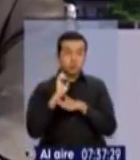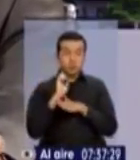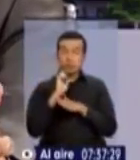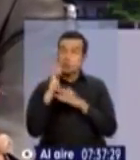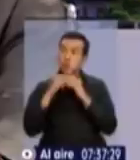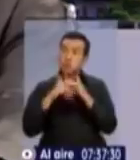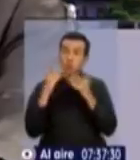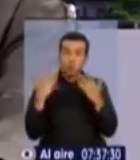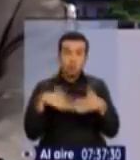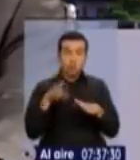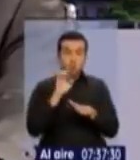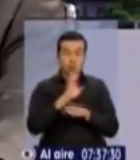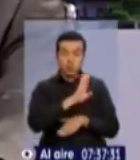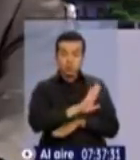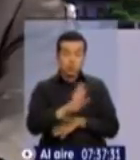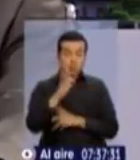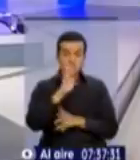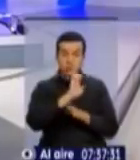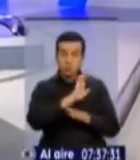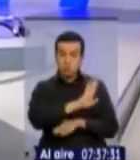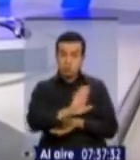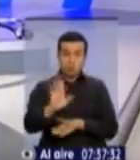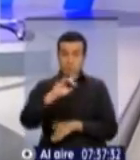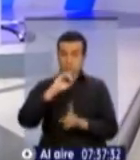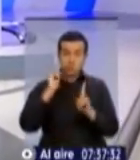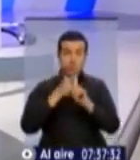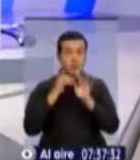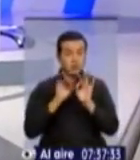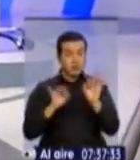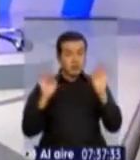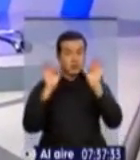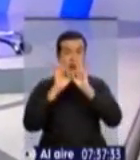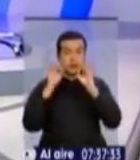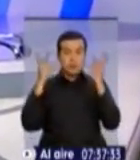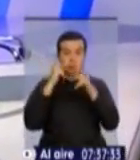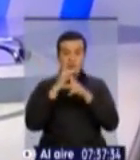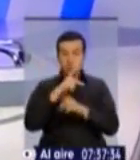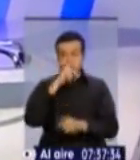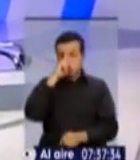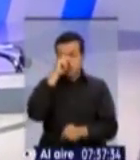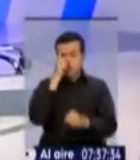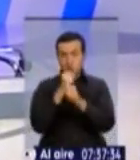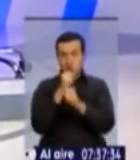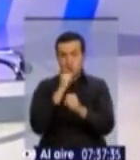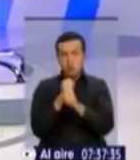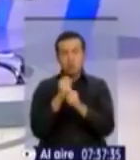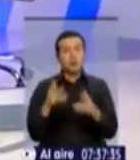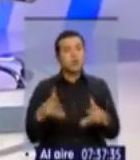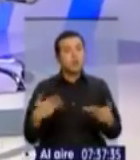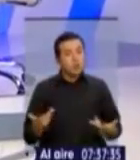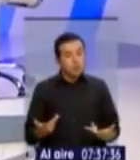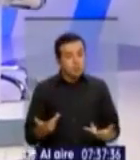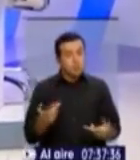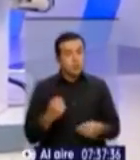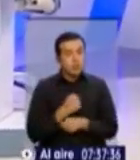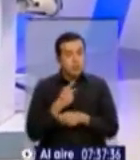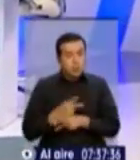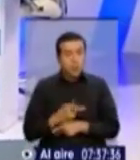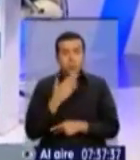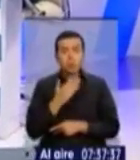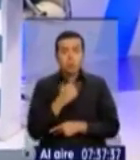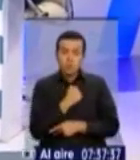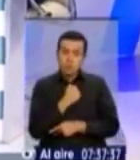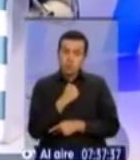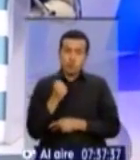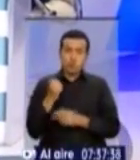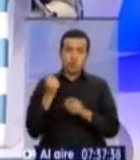quieren hoy por hoy como elemento principal carlos de la defensa del empleo la defensa del empleo también se lo hace protegiendo tu sector que éste genera